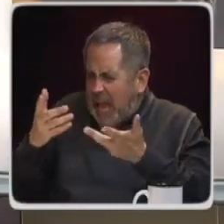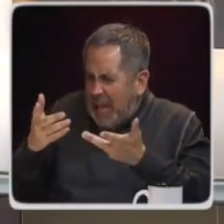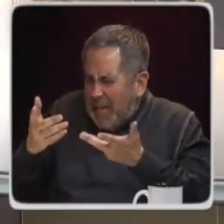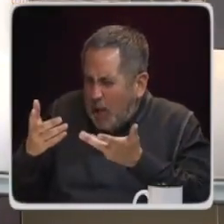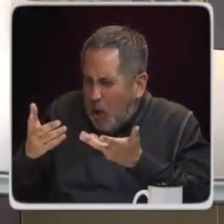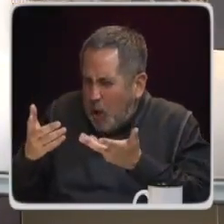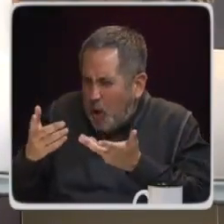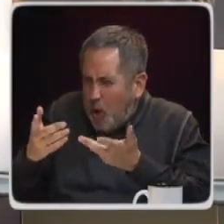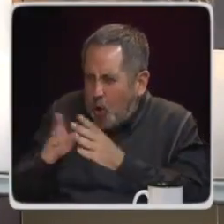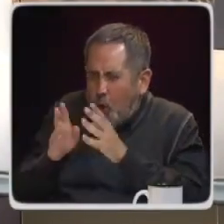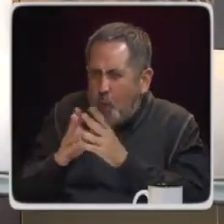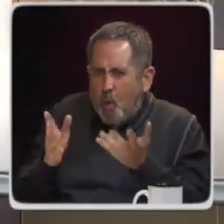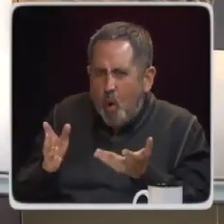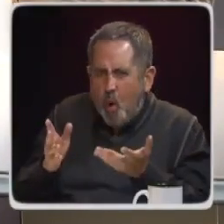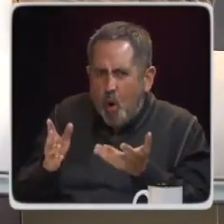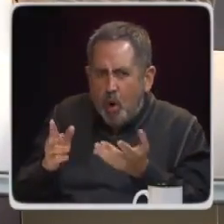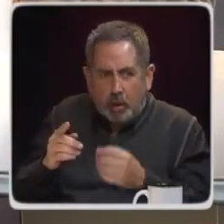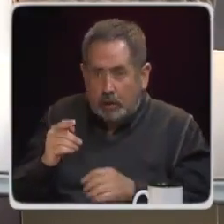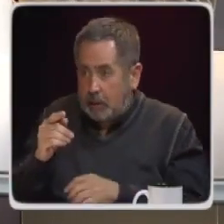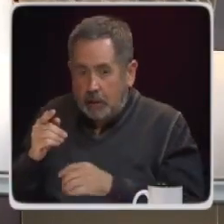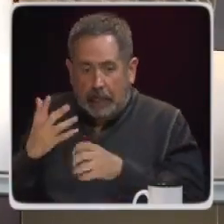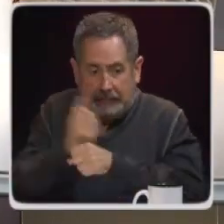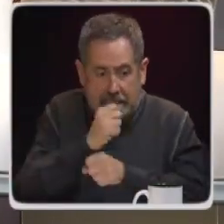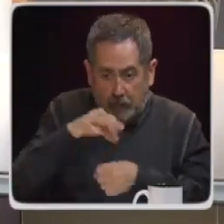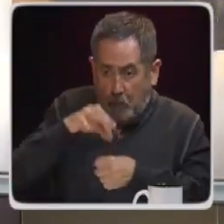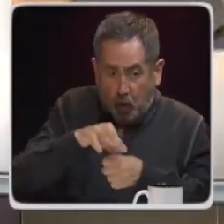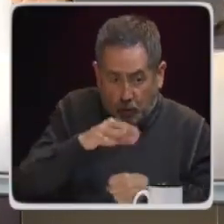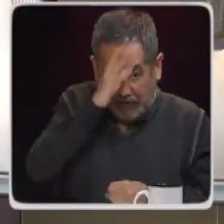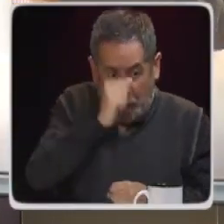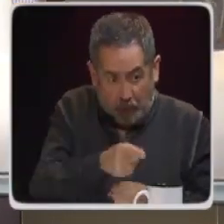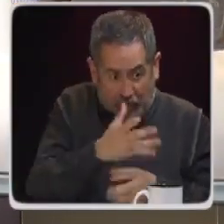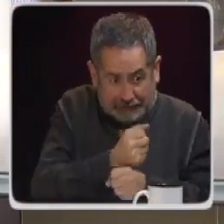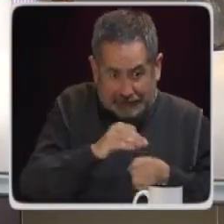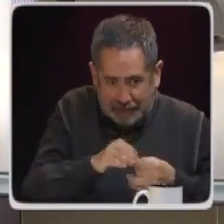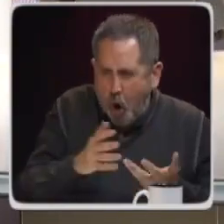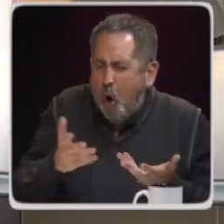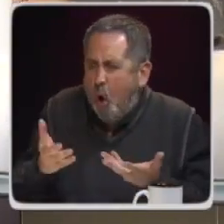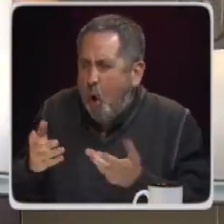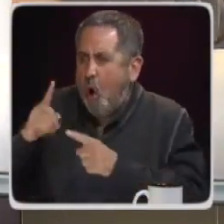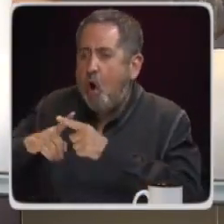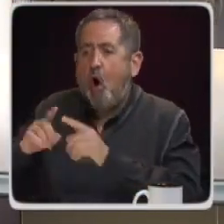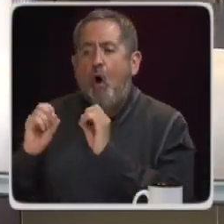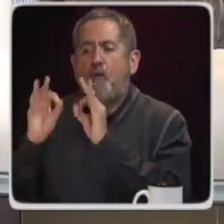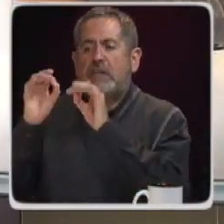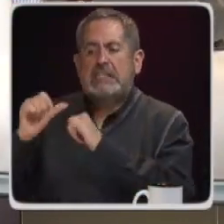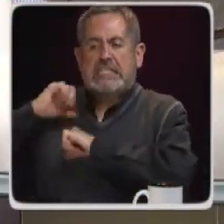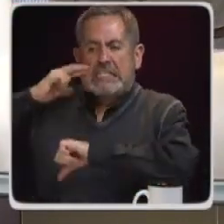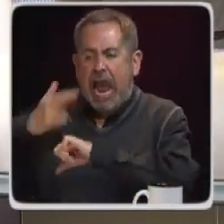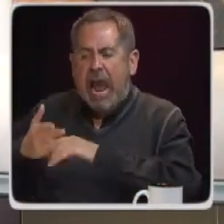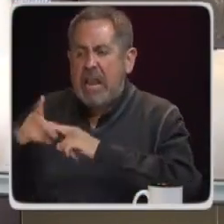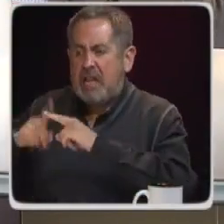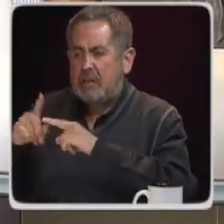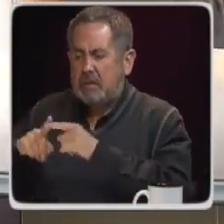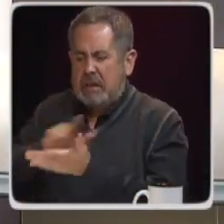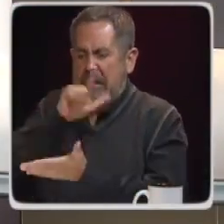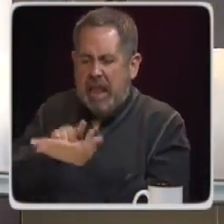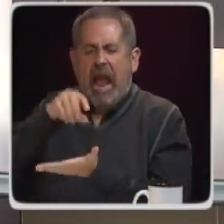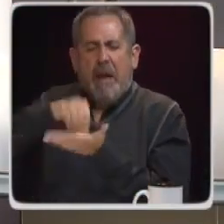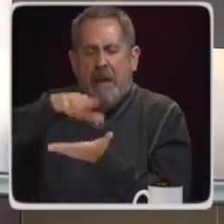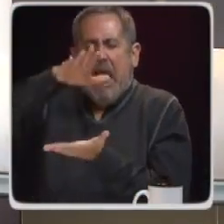estas actividades. En el caso de grupos vulnerables, pues la accesibilidad es fundamental, porque todas las personas que